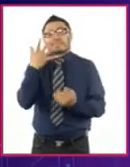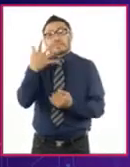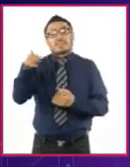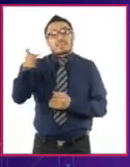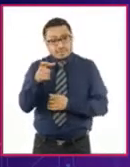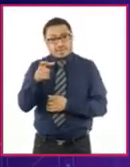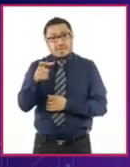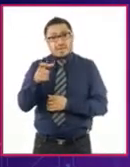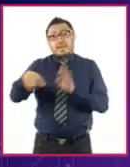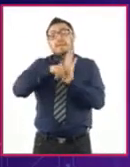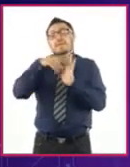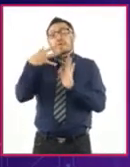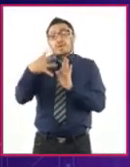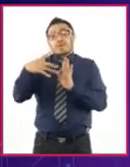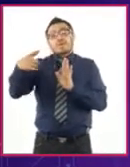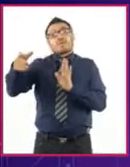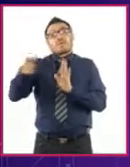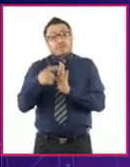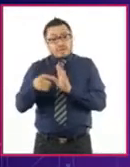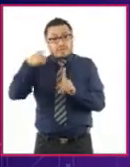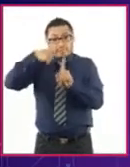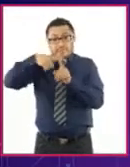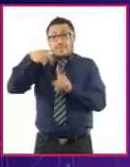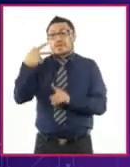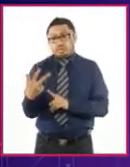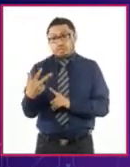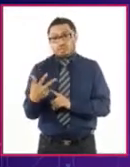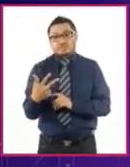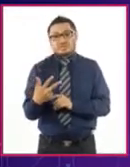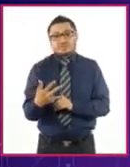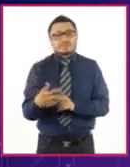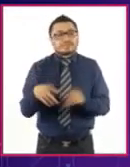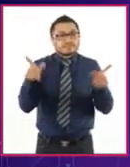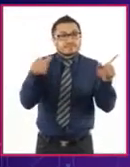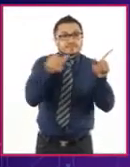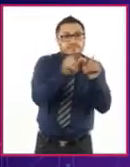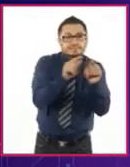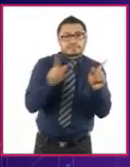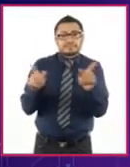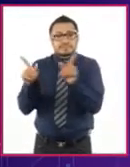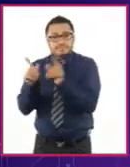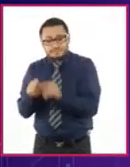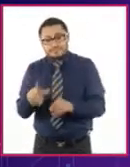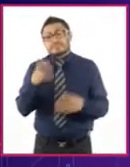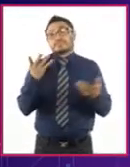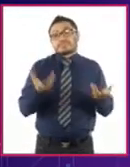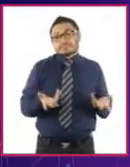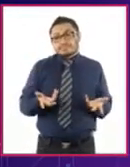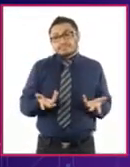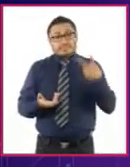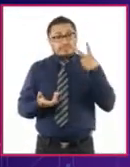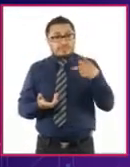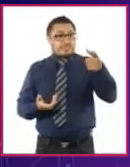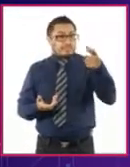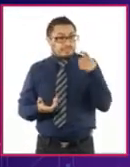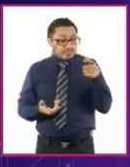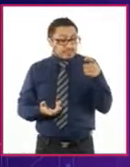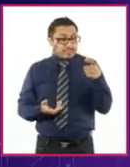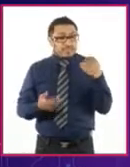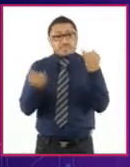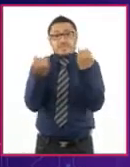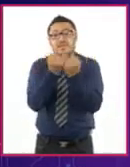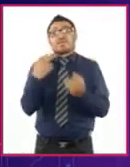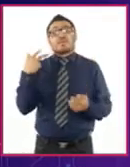5x menos 5x más 8. Al simplificar la expresión se tiene 2x igual a